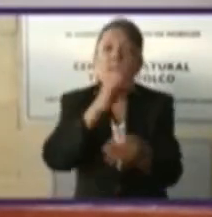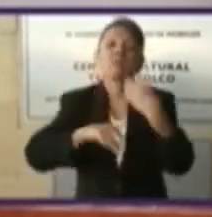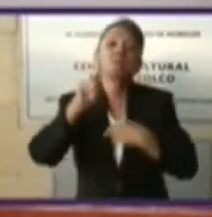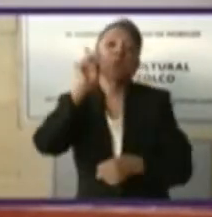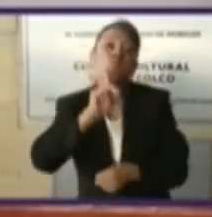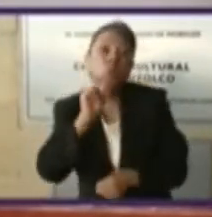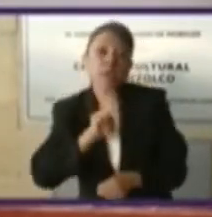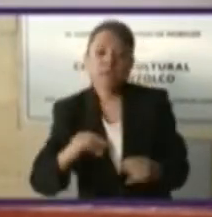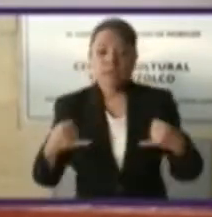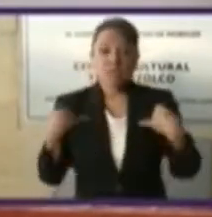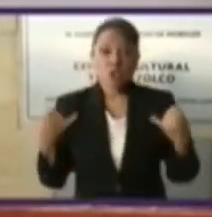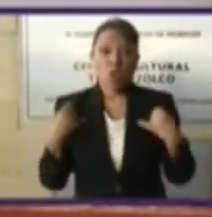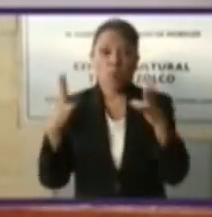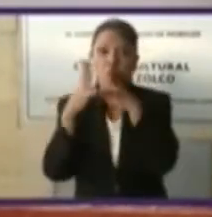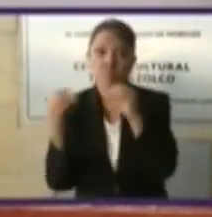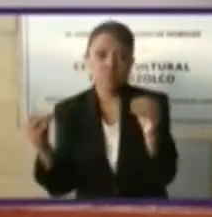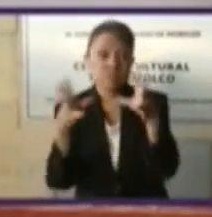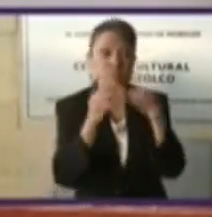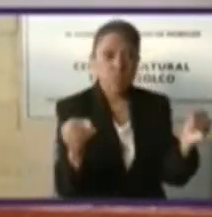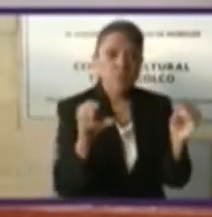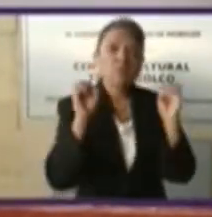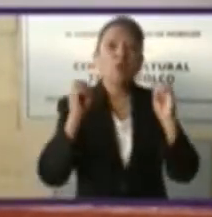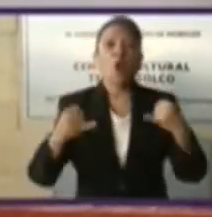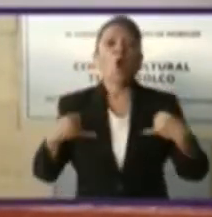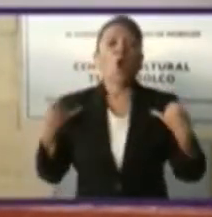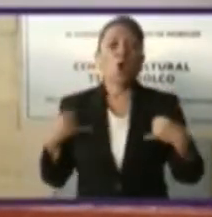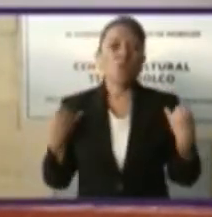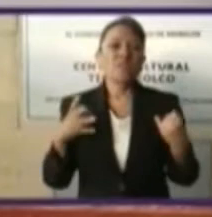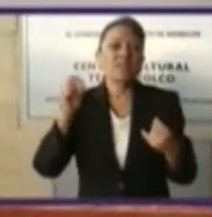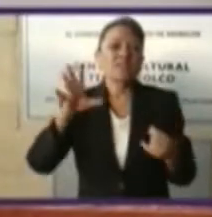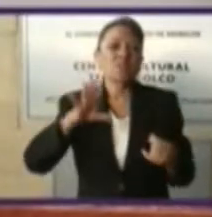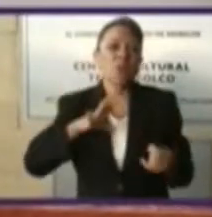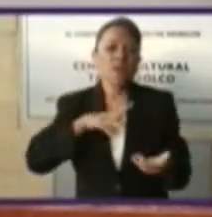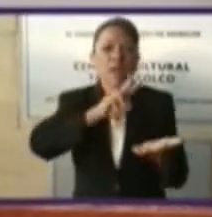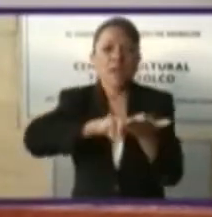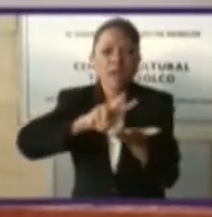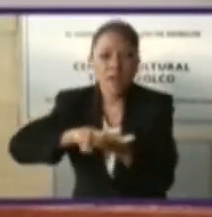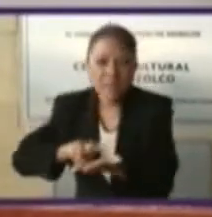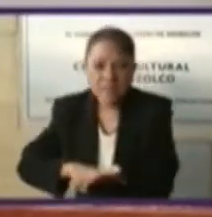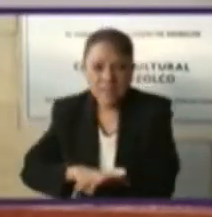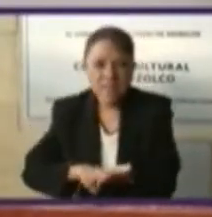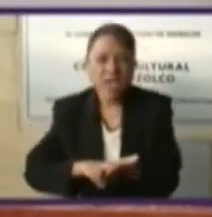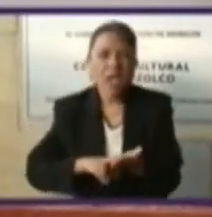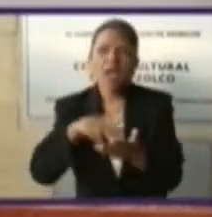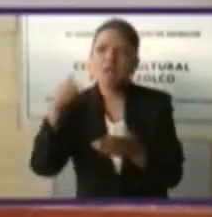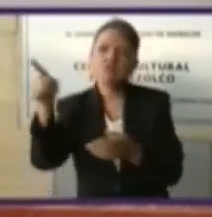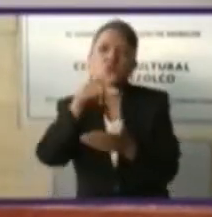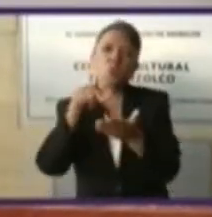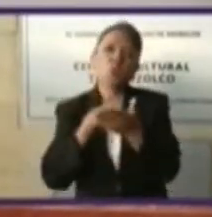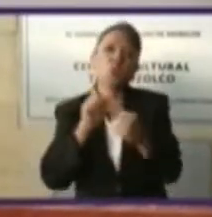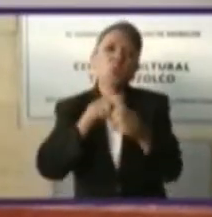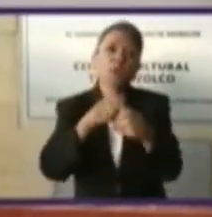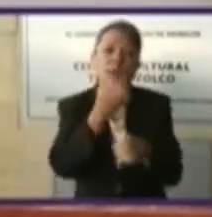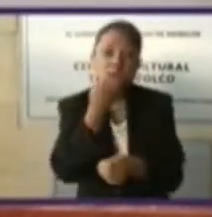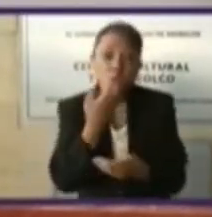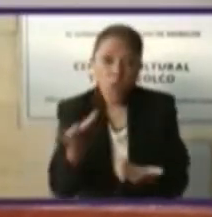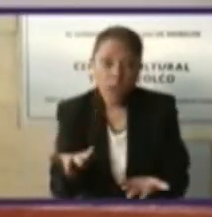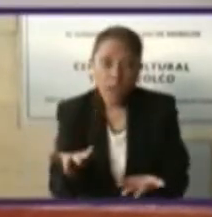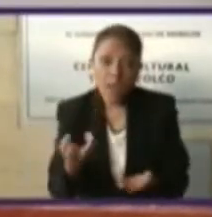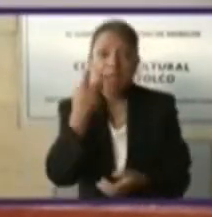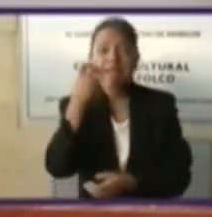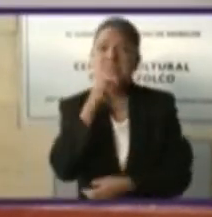jovencitas, no es normal que los jóvenes no tengan garantizado un lugar en la escuela. Es un diagnóstico muy preocupante. Y la